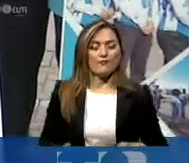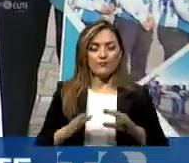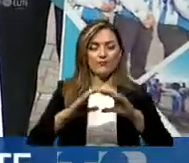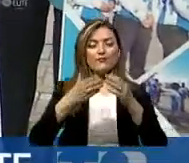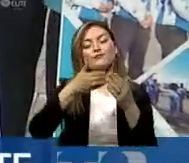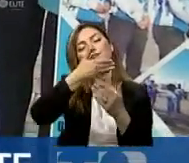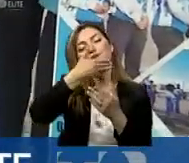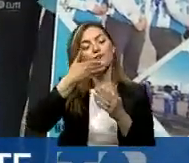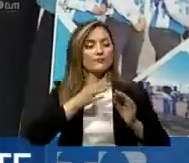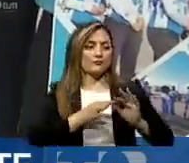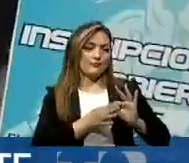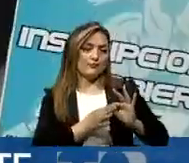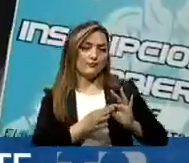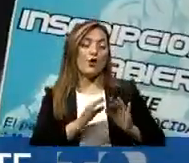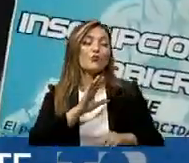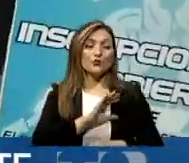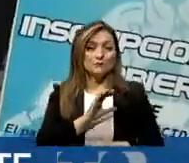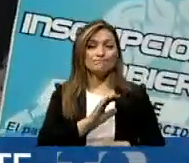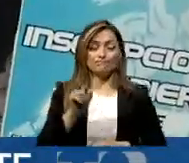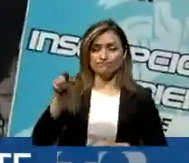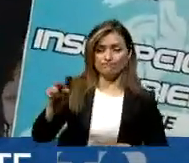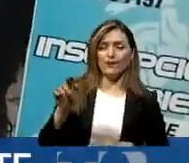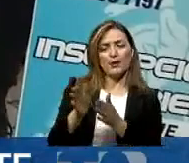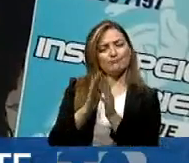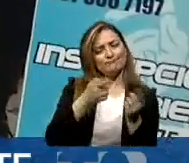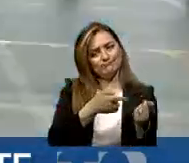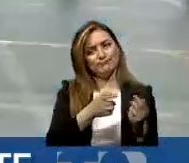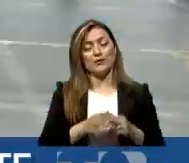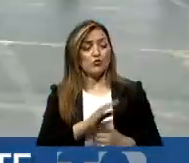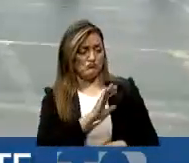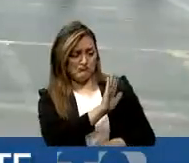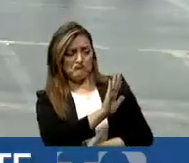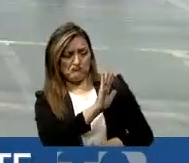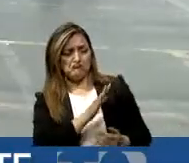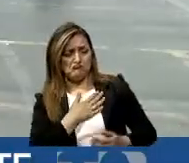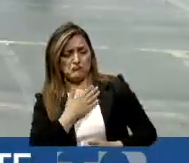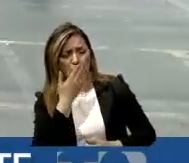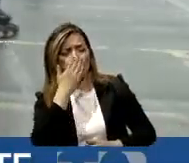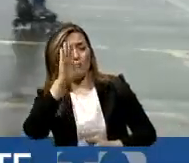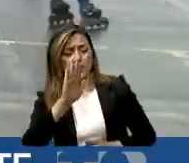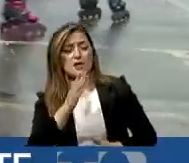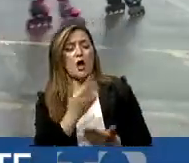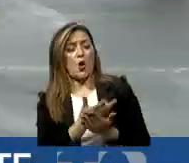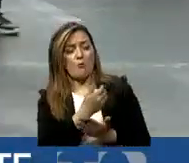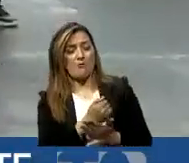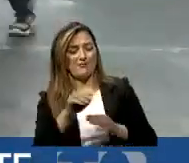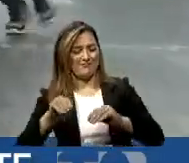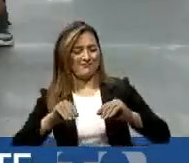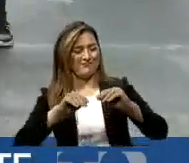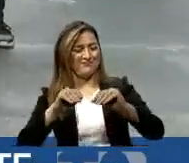promejoras de calderón el municipio se comprometió a adquirir este terreno para convertirlo en un espacio de recreación